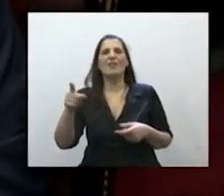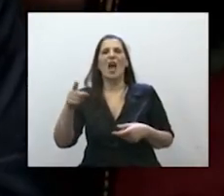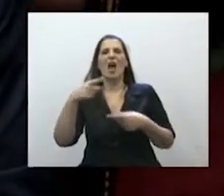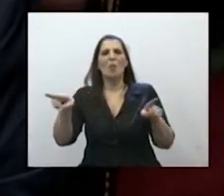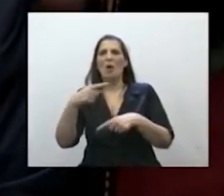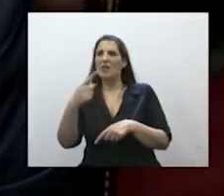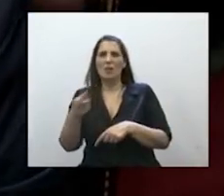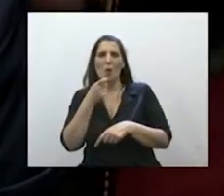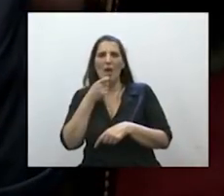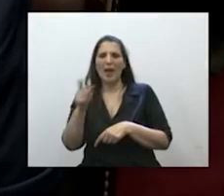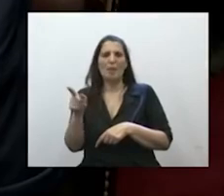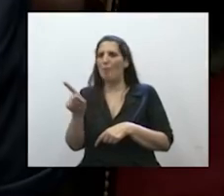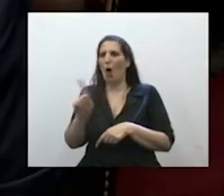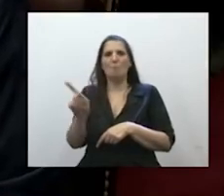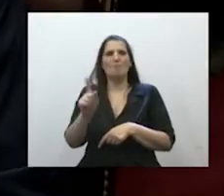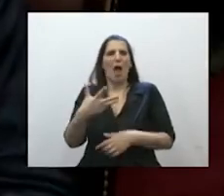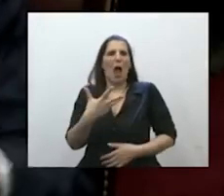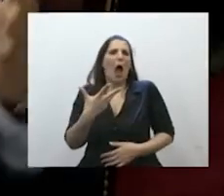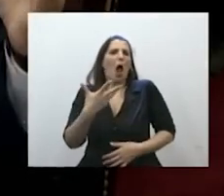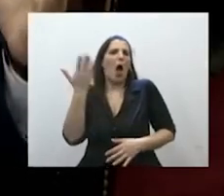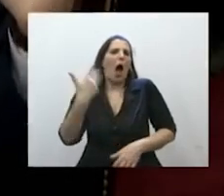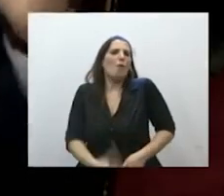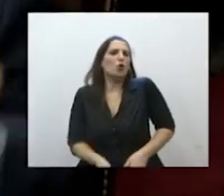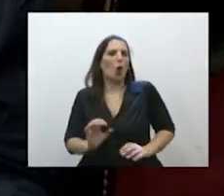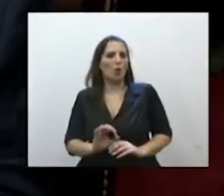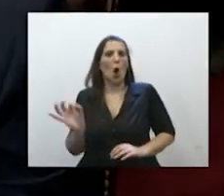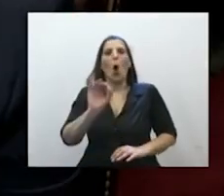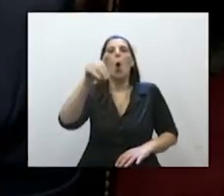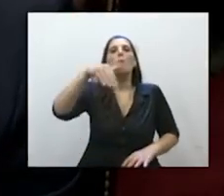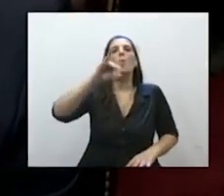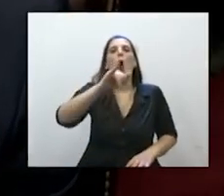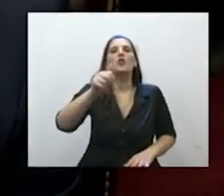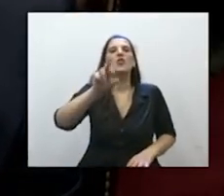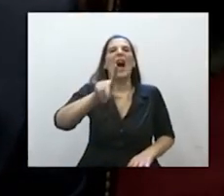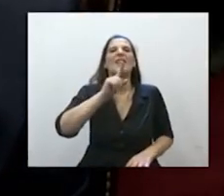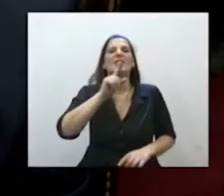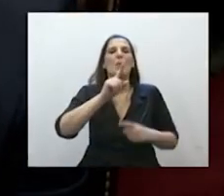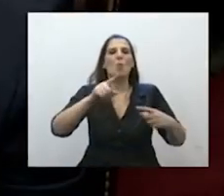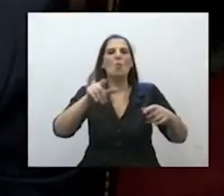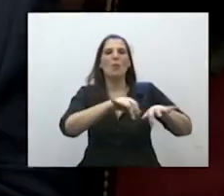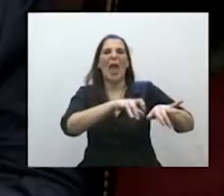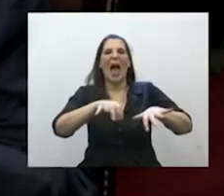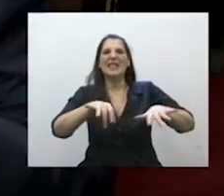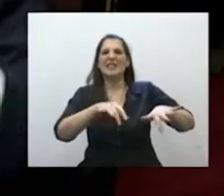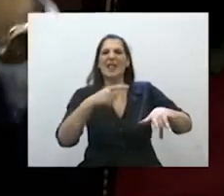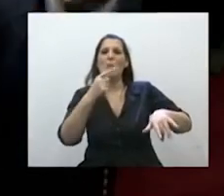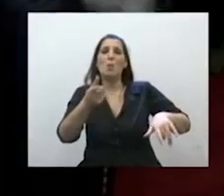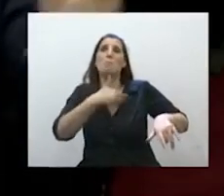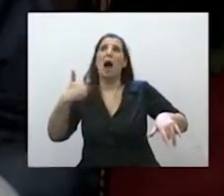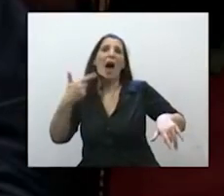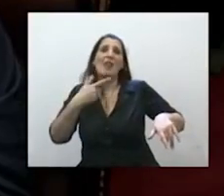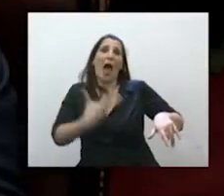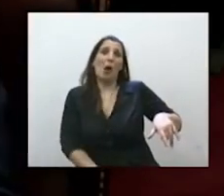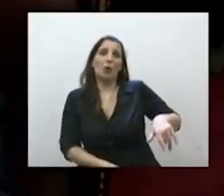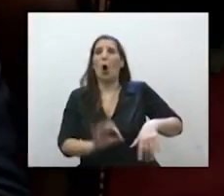existencia. O la madre de Mozart, por ejemplo, que le haya negado el derecho a la existencia. O de Leonardo da